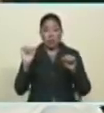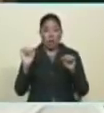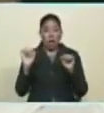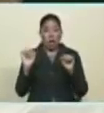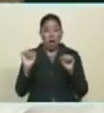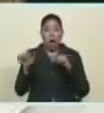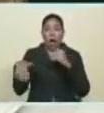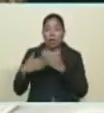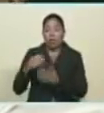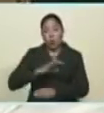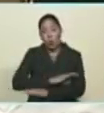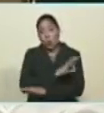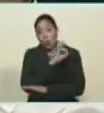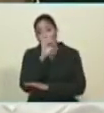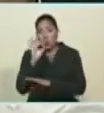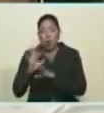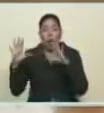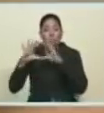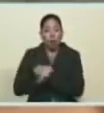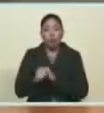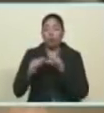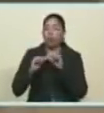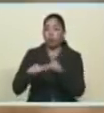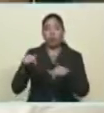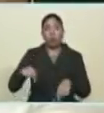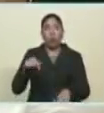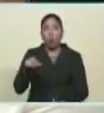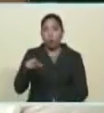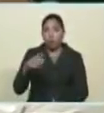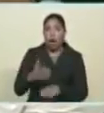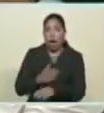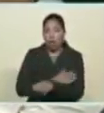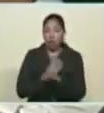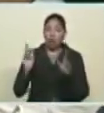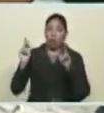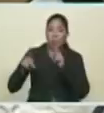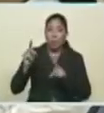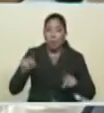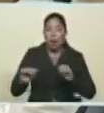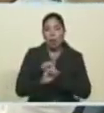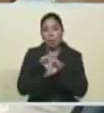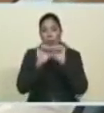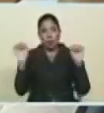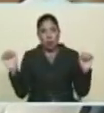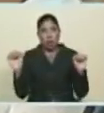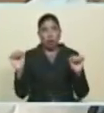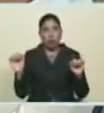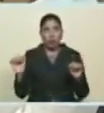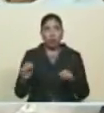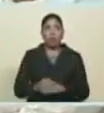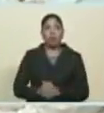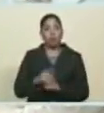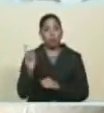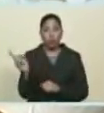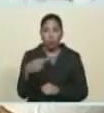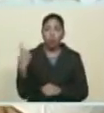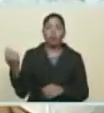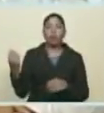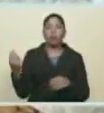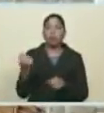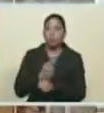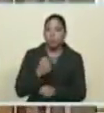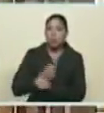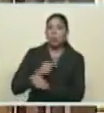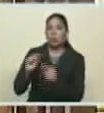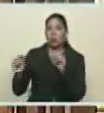el anochecer. Ustedes están aquí desde la mañana, ¿verdad? Desde muy temprano fueron citados y han estado trabajando